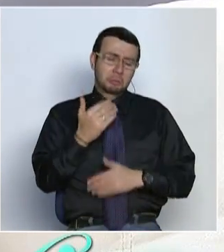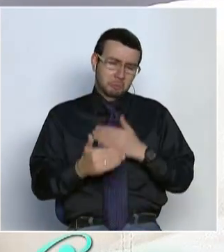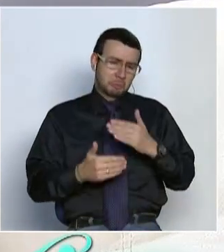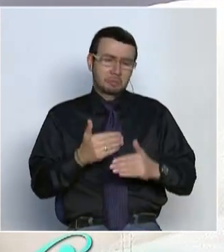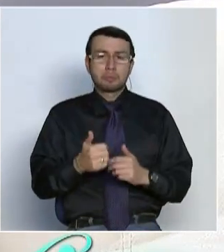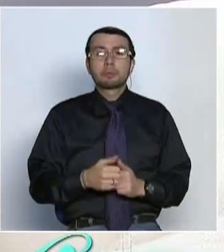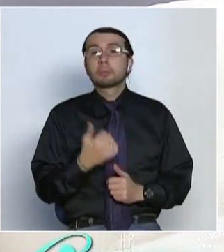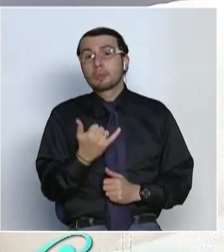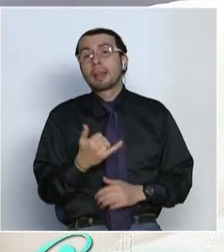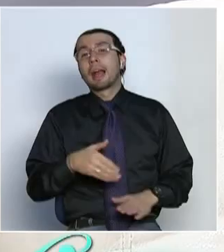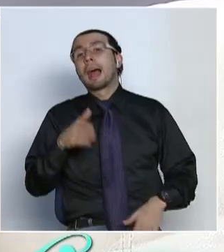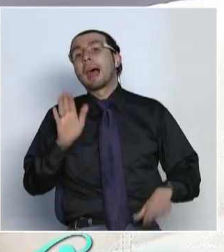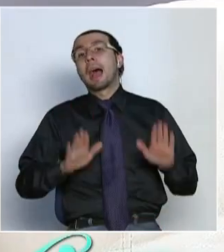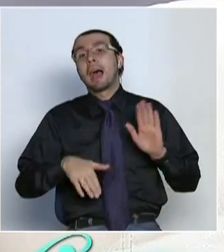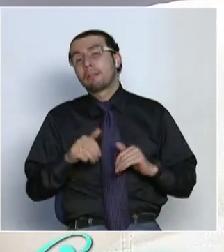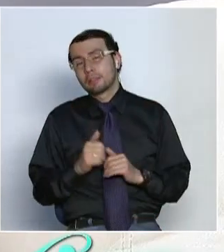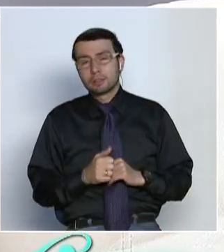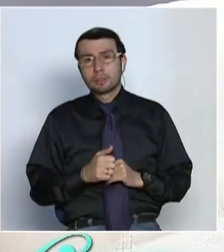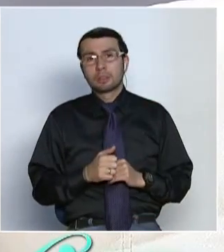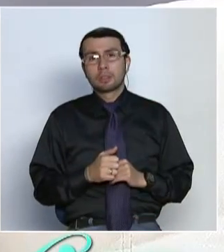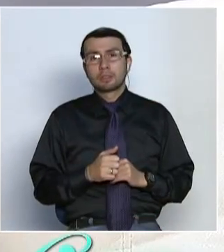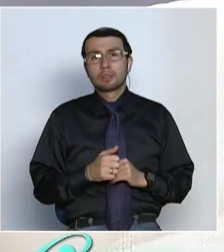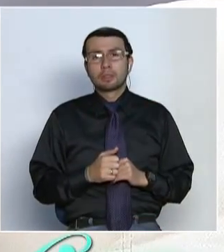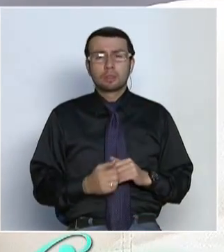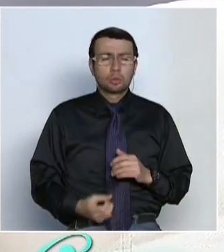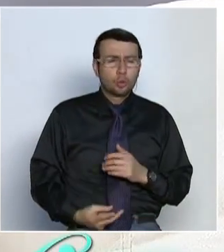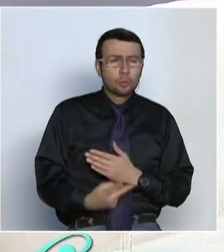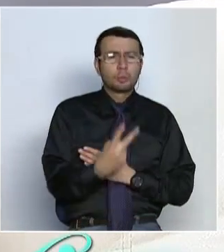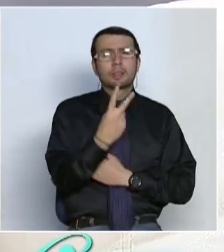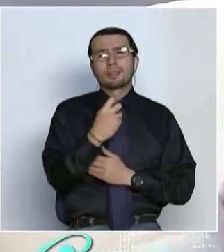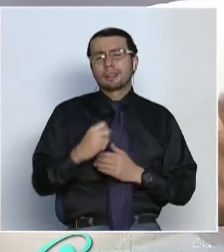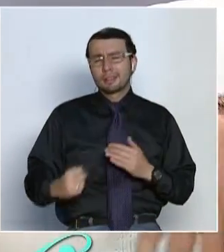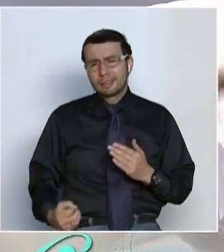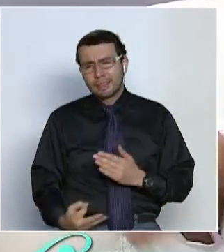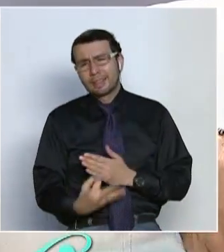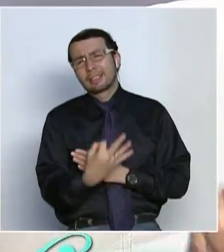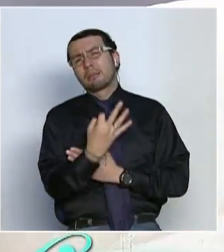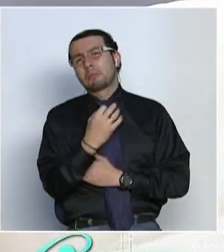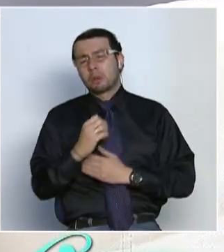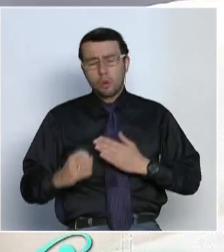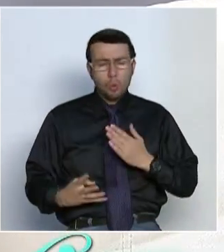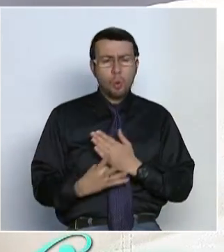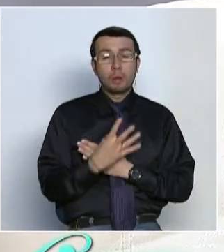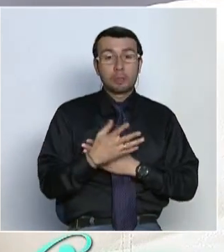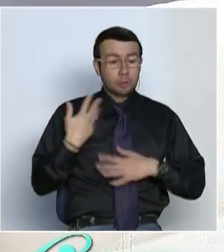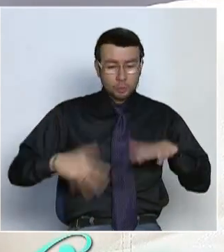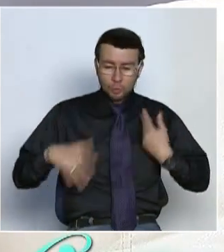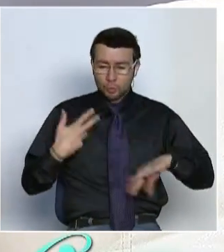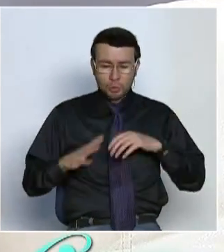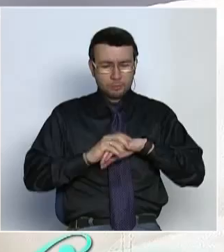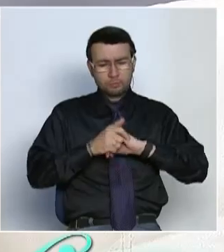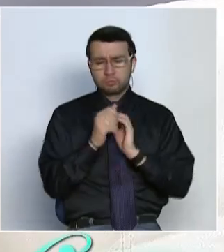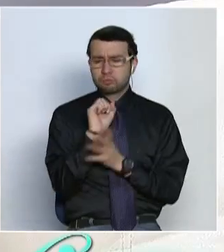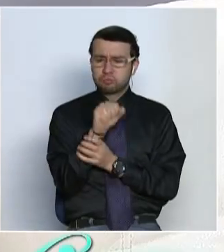suele pasar 2, 3, 4 de la mañana y con el movimiento mejoran. Y el dolor se vuelve tan